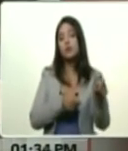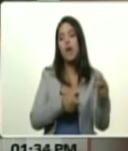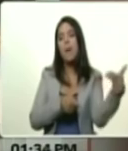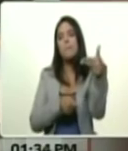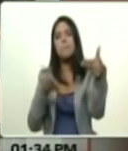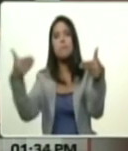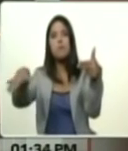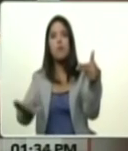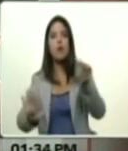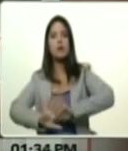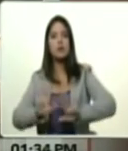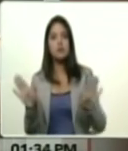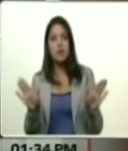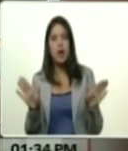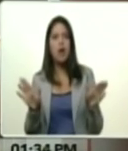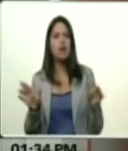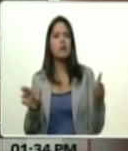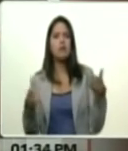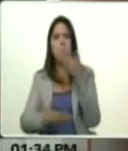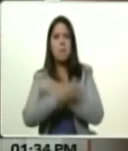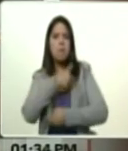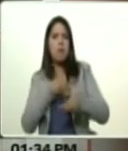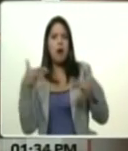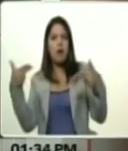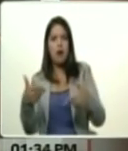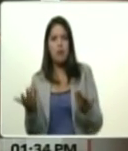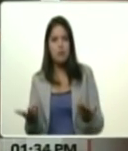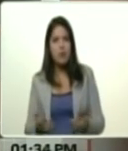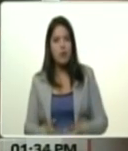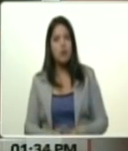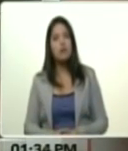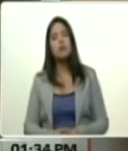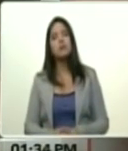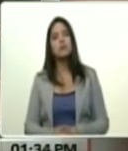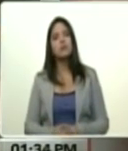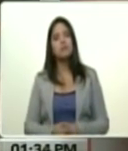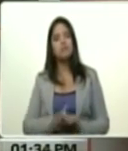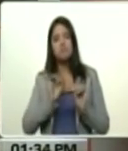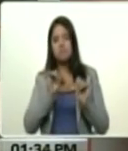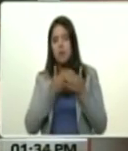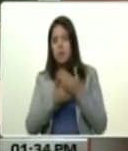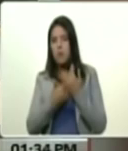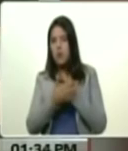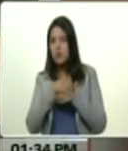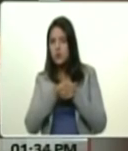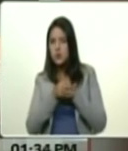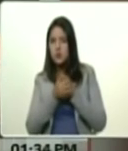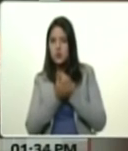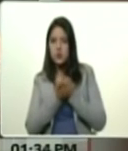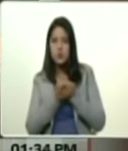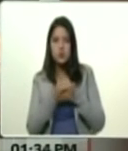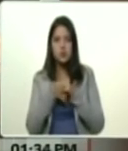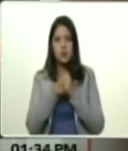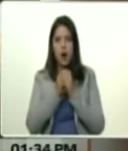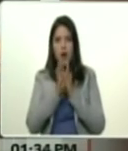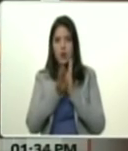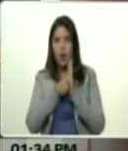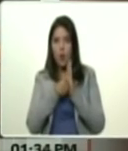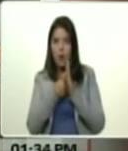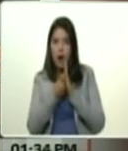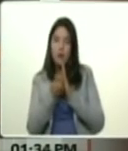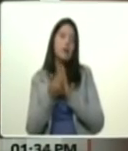cuentas entre bandoleros, entre mafiosos que utilizaban